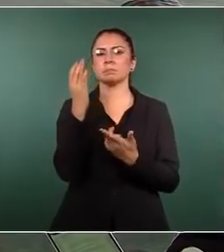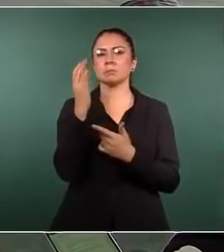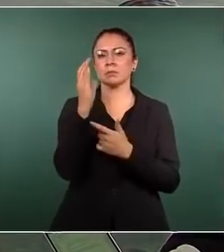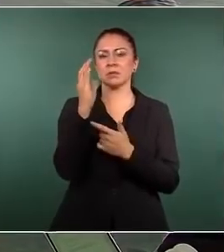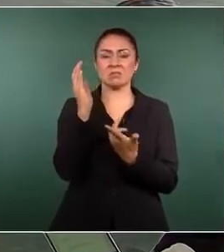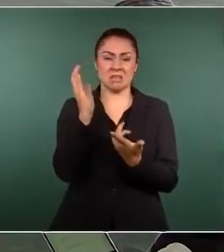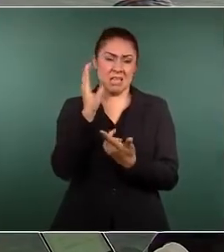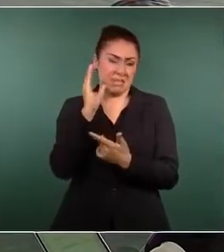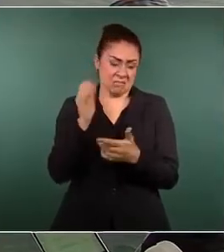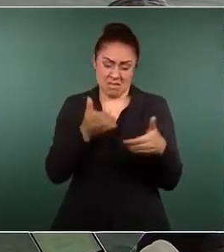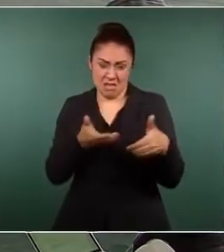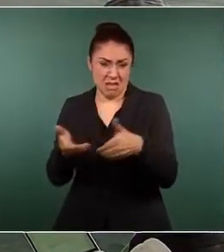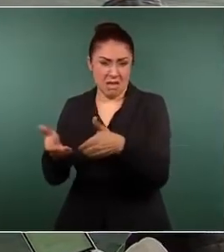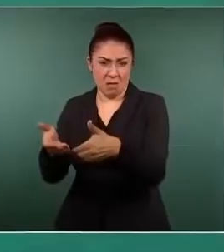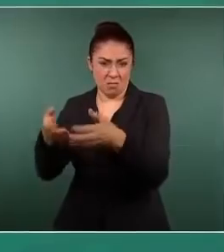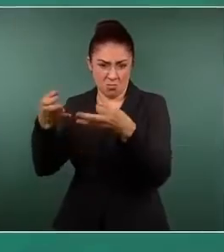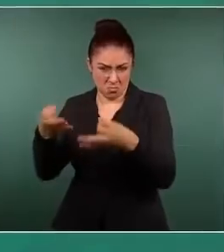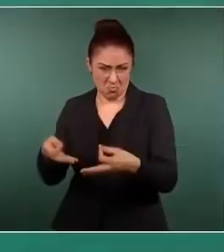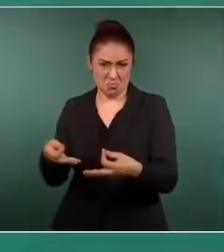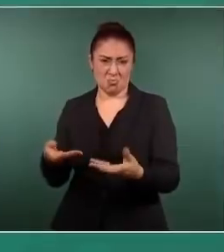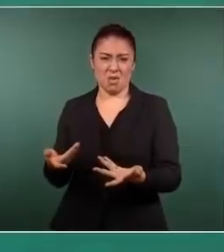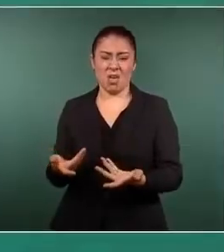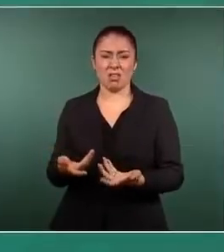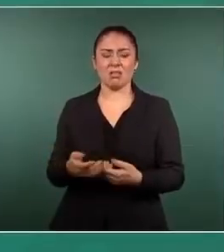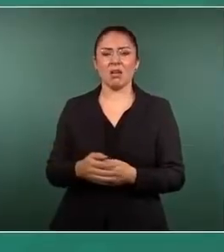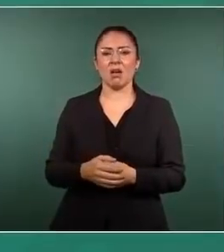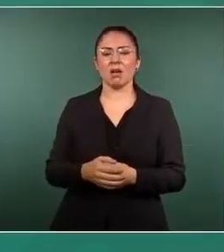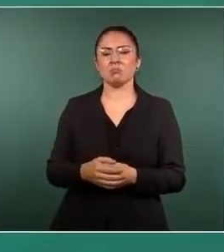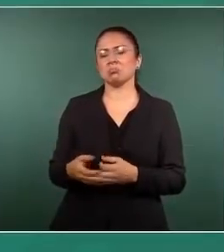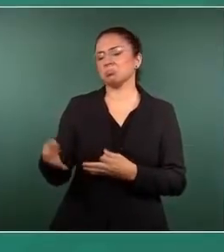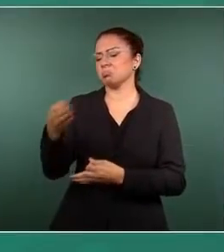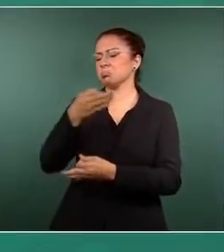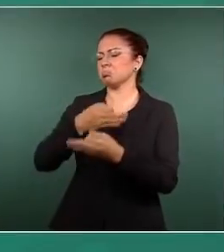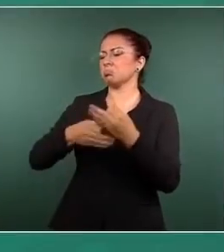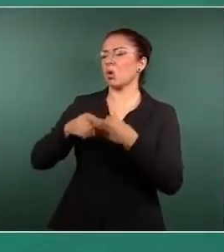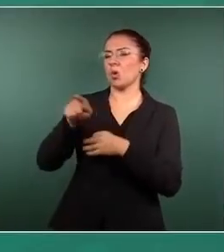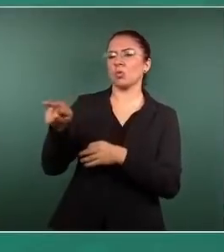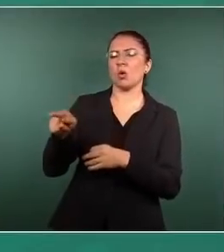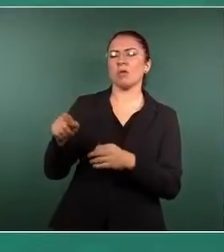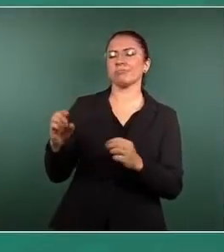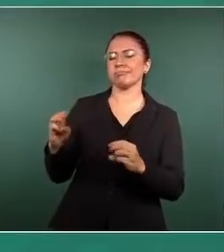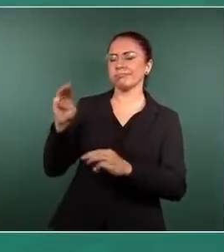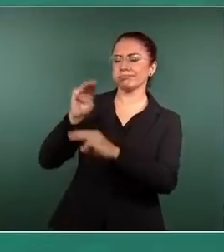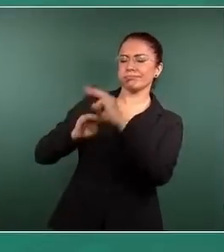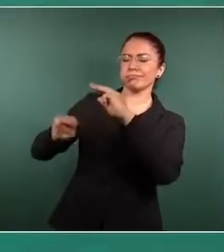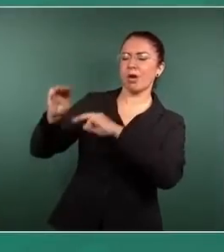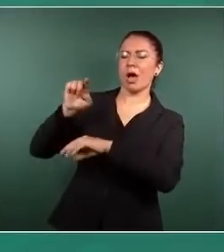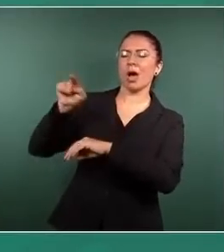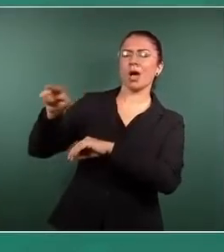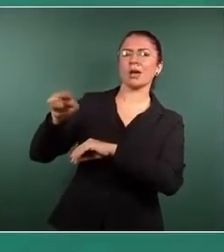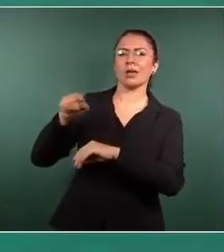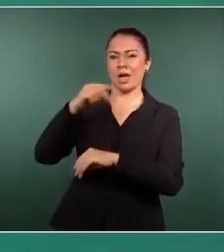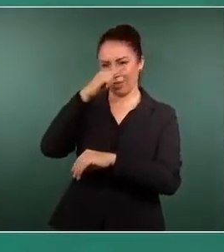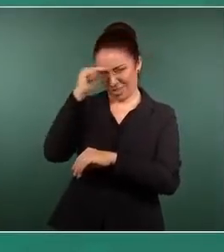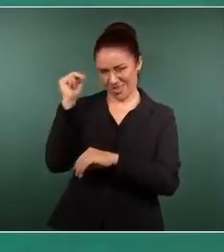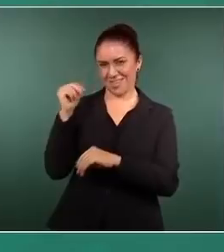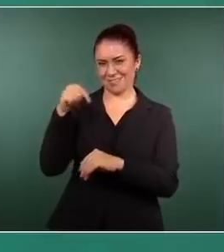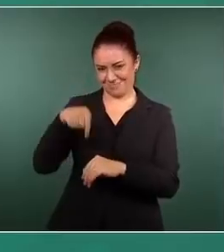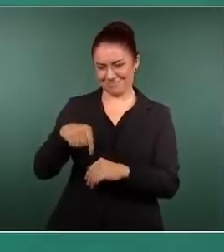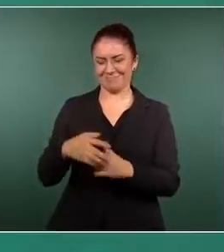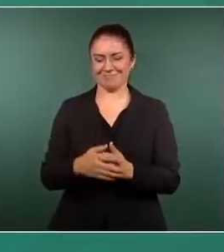pavimentados a toda la sierra de nayarit y quiero también anunciar